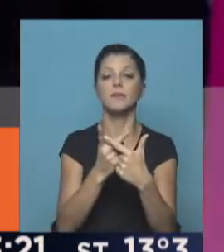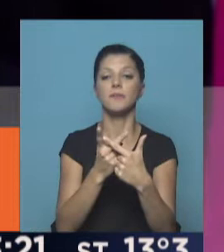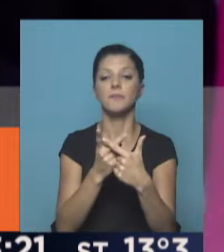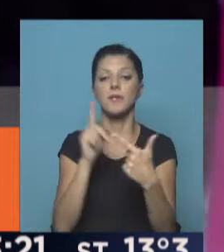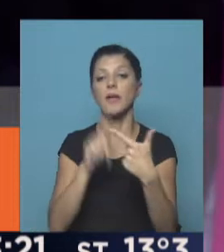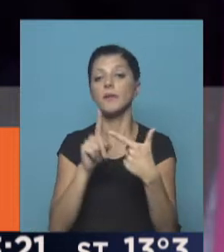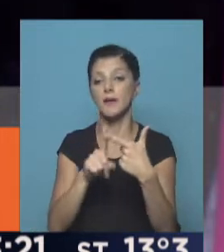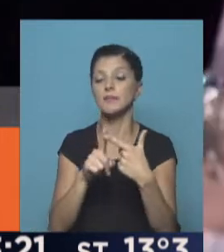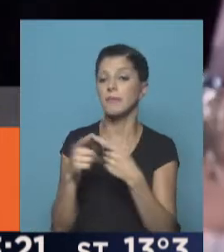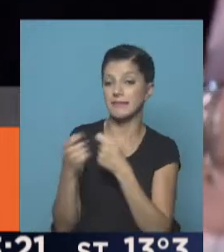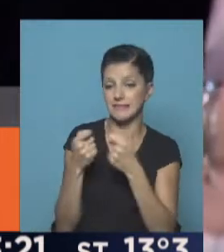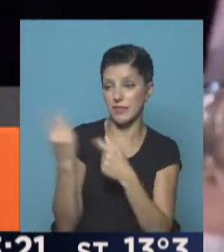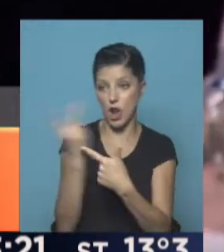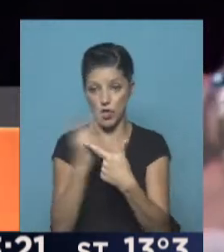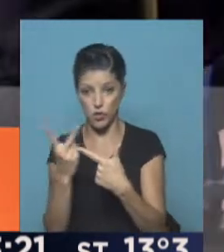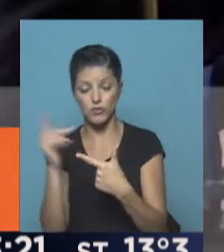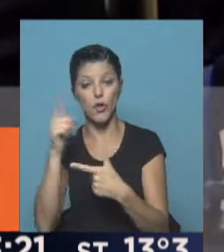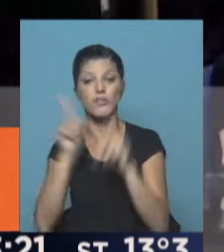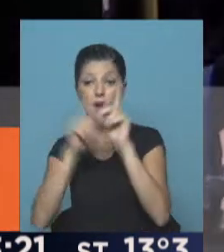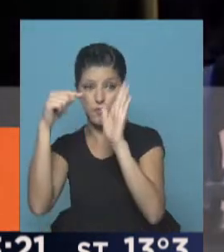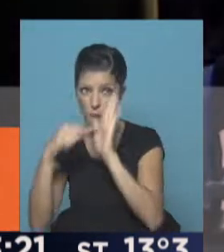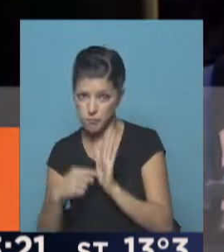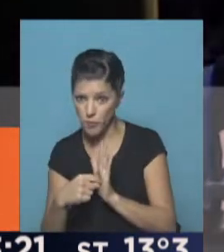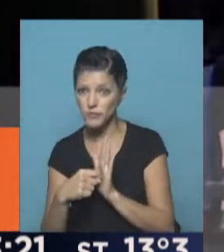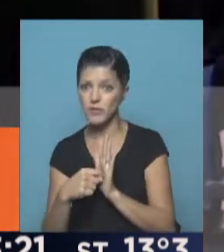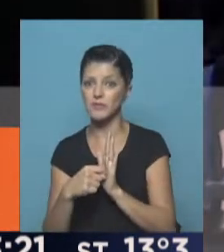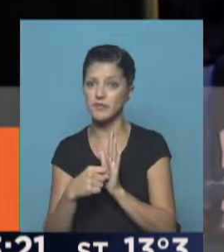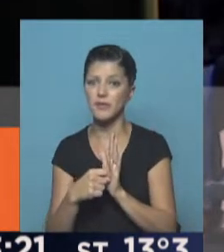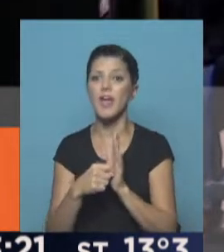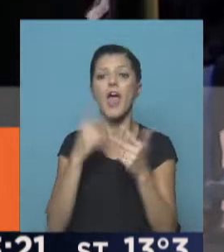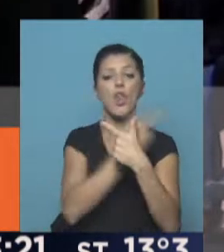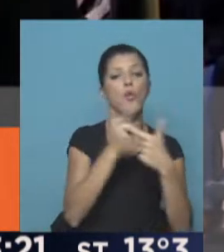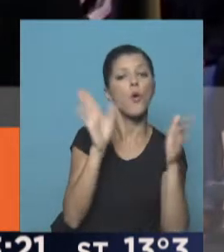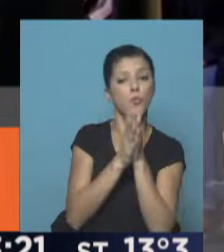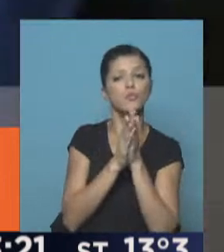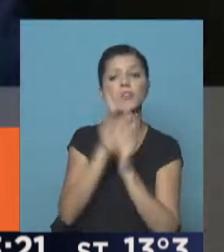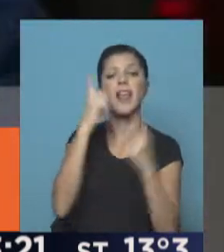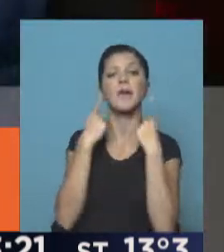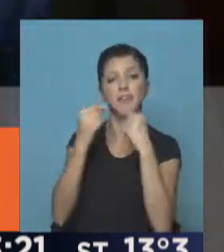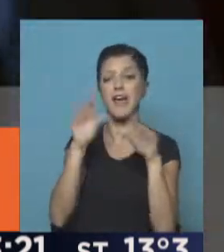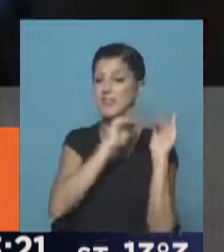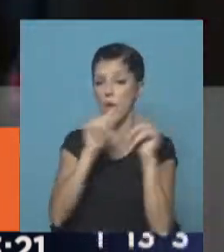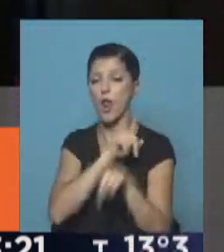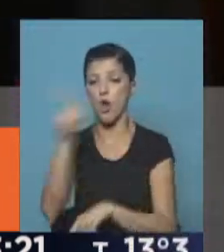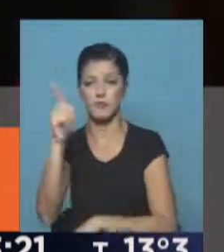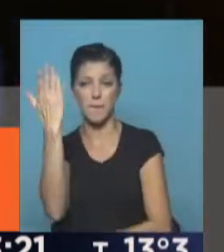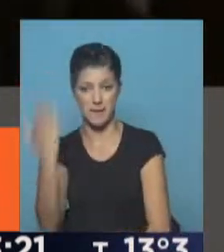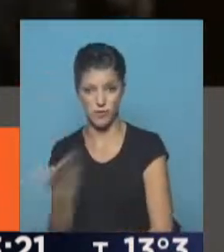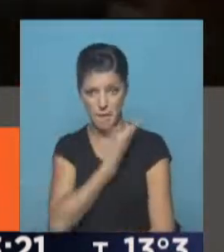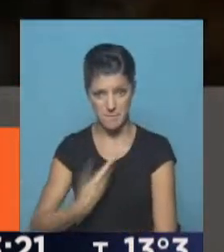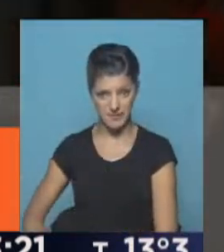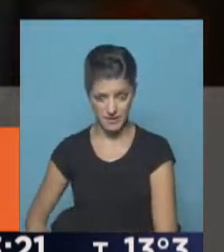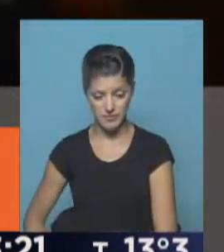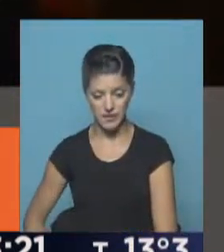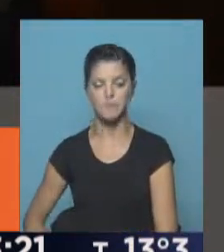para incomodidad mutua coinciden en muchas de sus críticas al nuevo presidente. Según varios analistas, la agenda